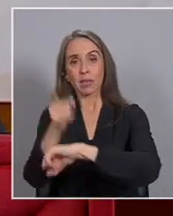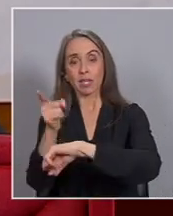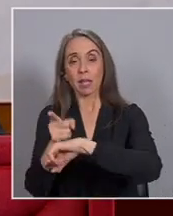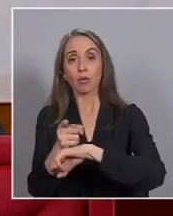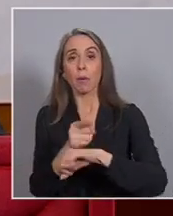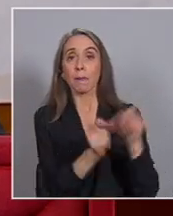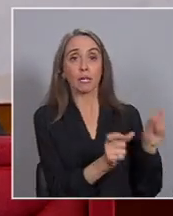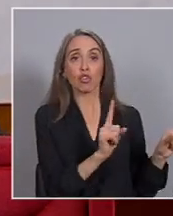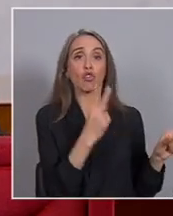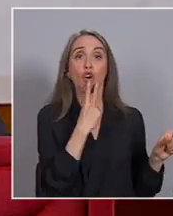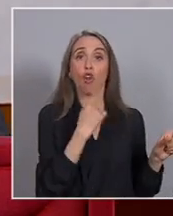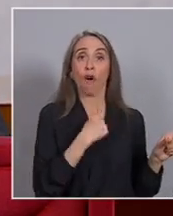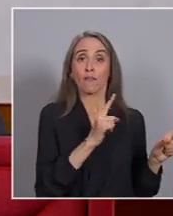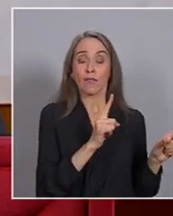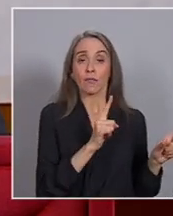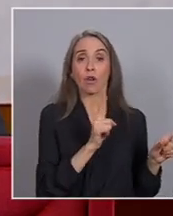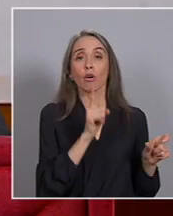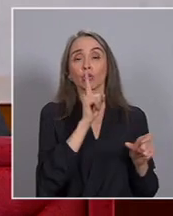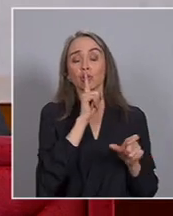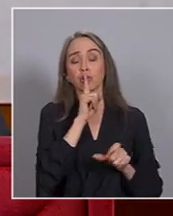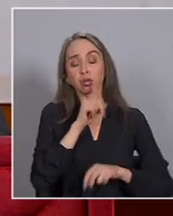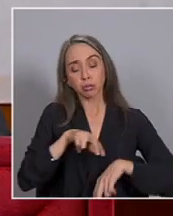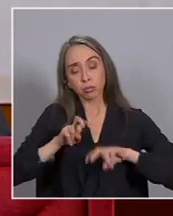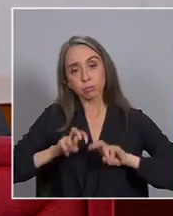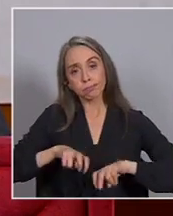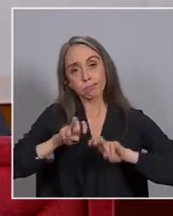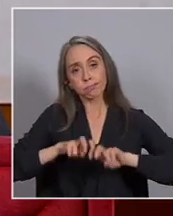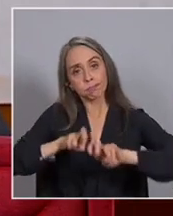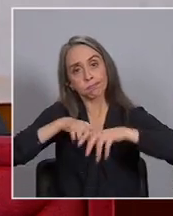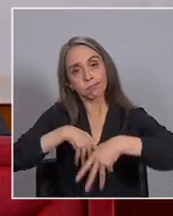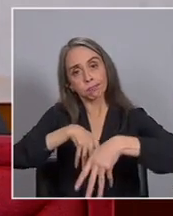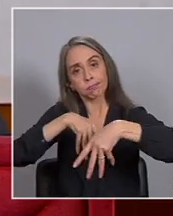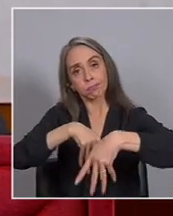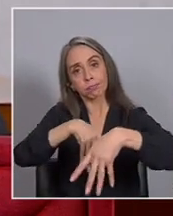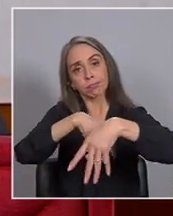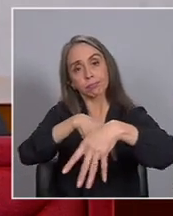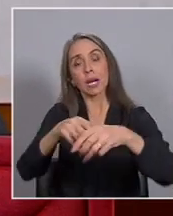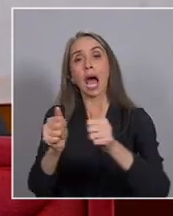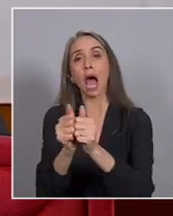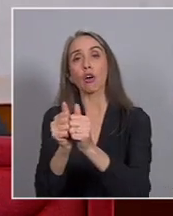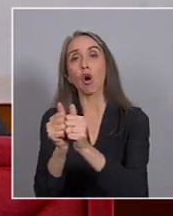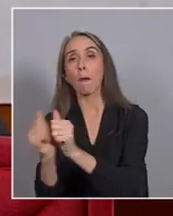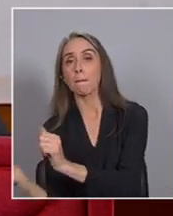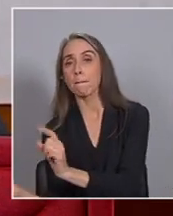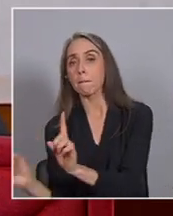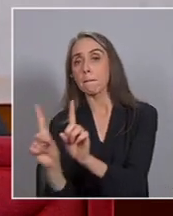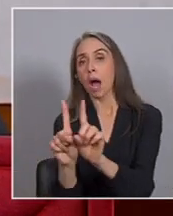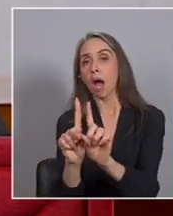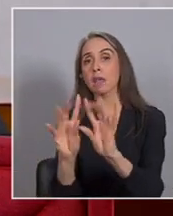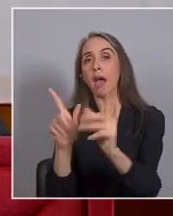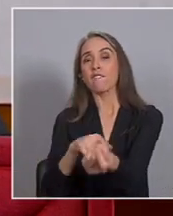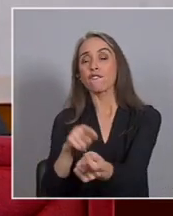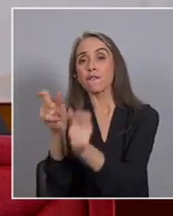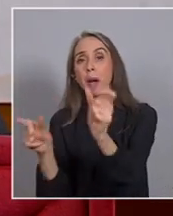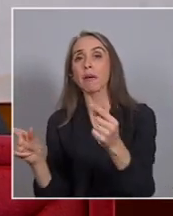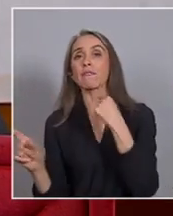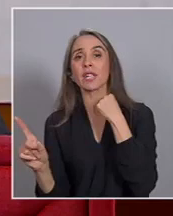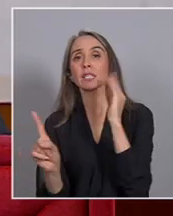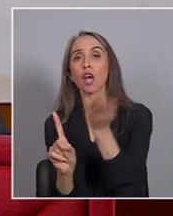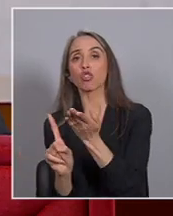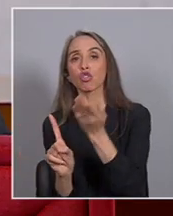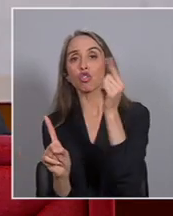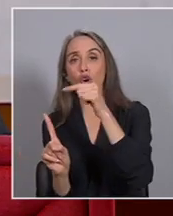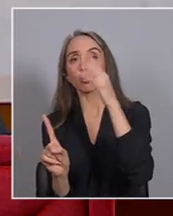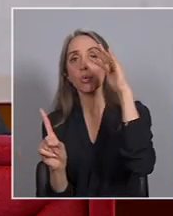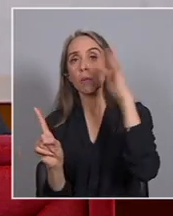personalmente, acompañan en silencio, marchando por las calles, a los familiares de las víctimas de la tortura, la